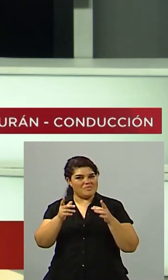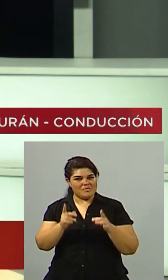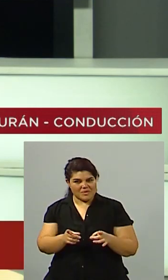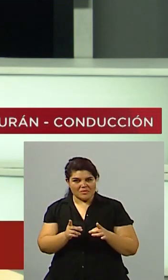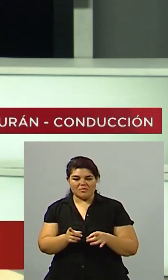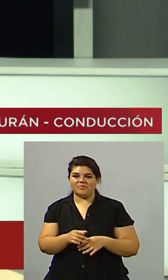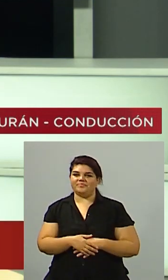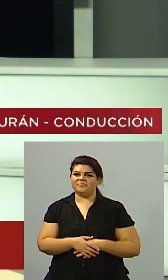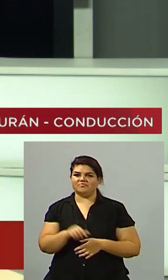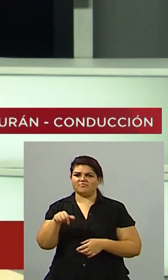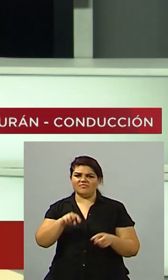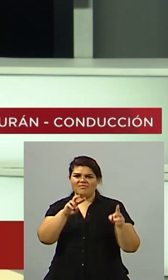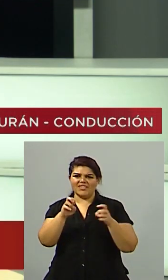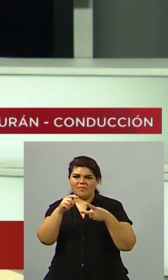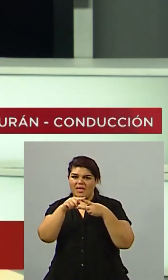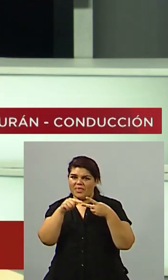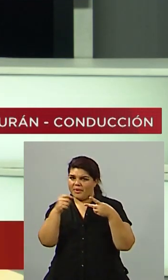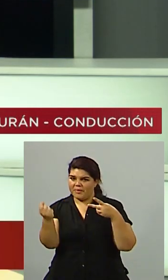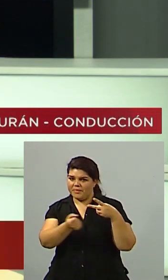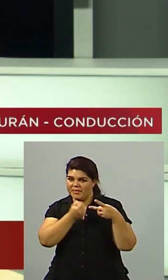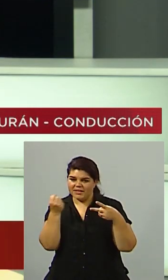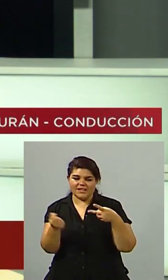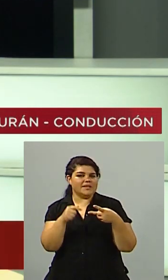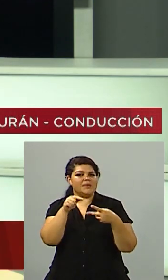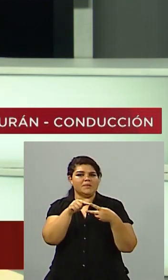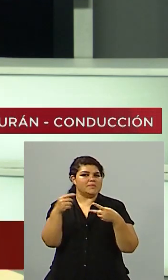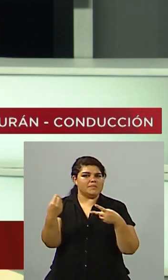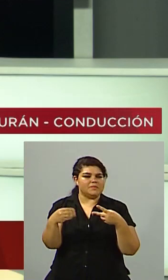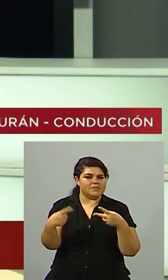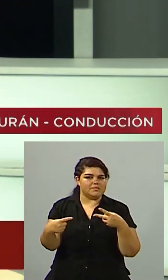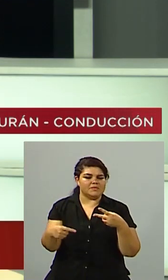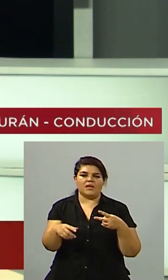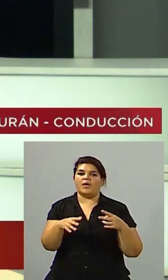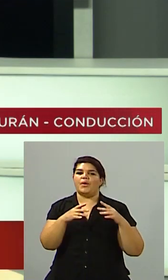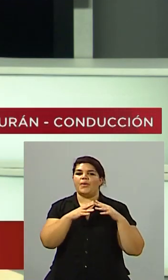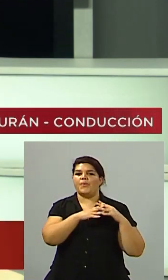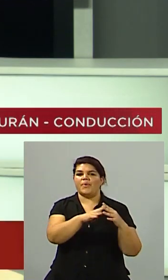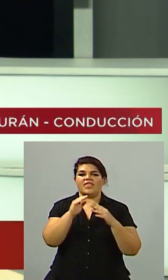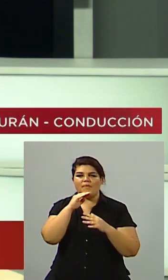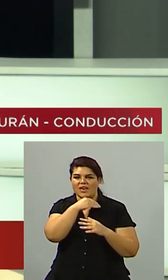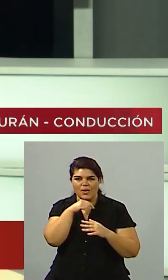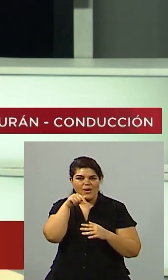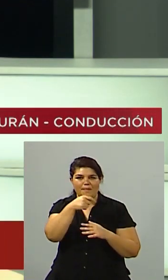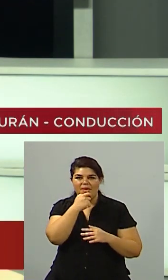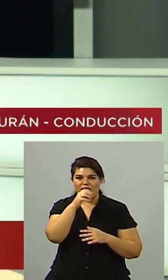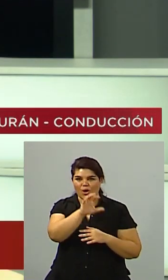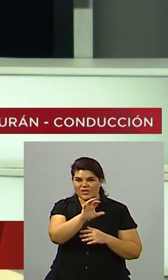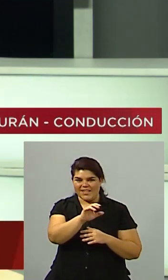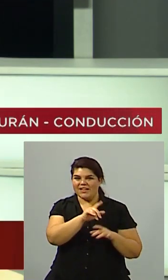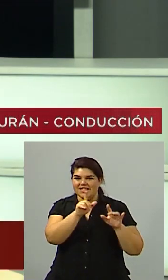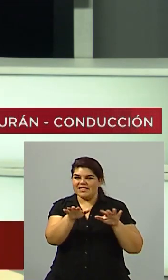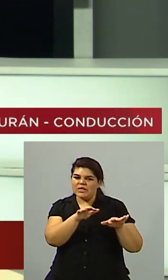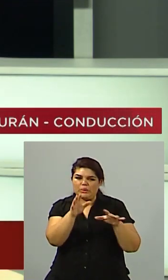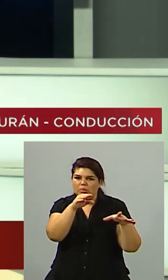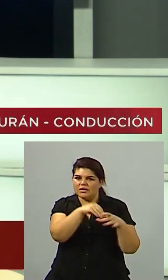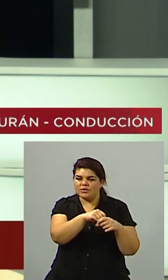ocupándonos de dos temas importantes. Vamos a estar hablando del sector vitivinícola aquí en la provincia de Mendoza, sobre todo porque